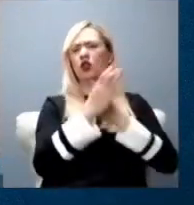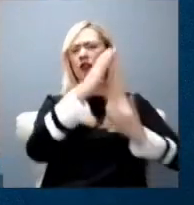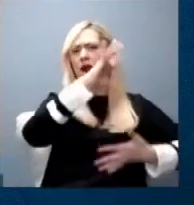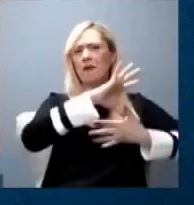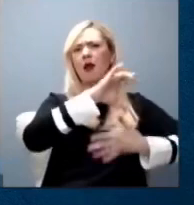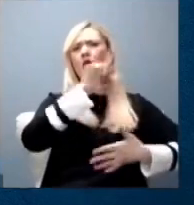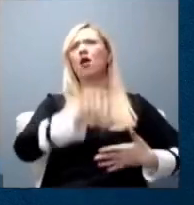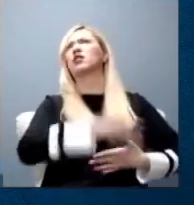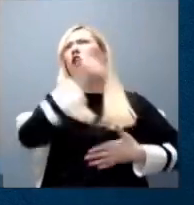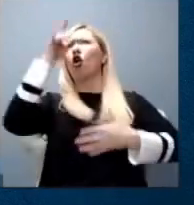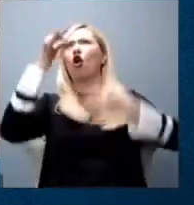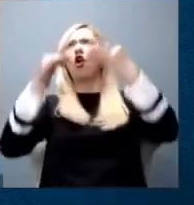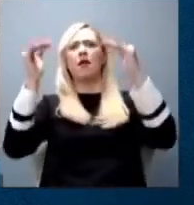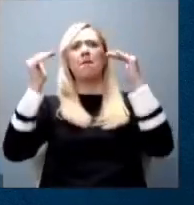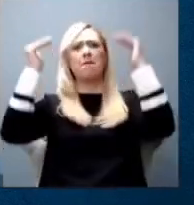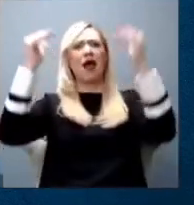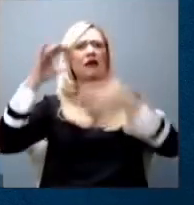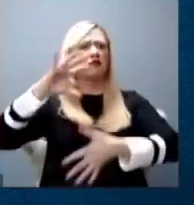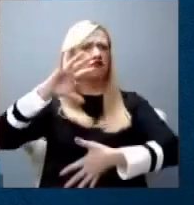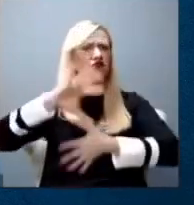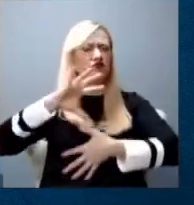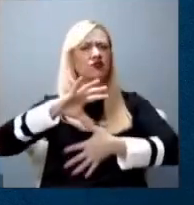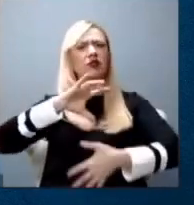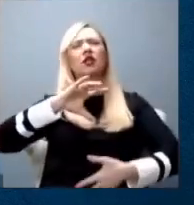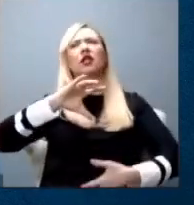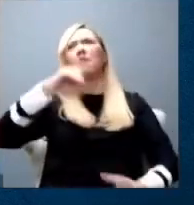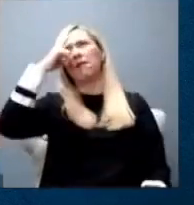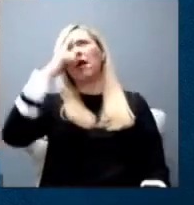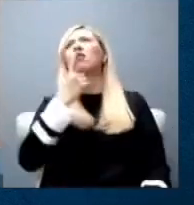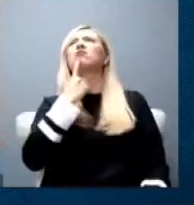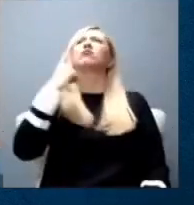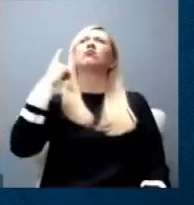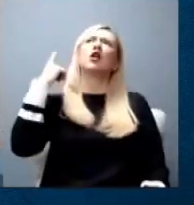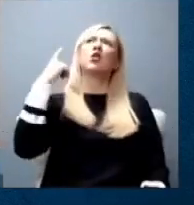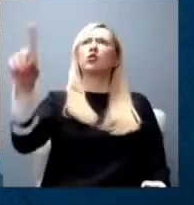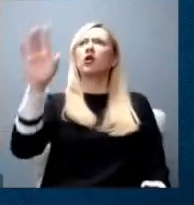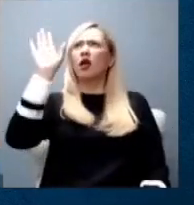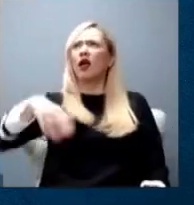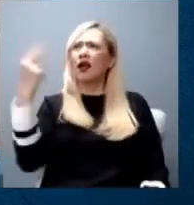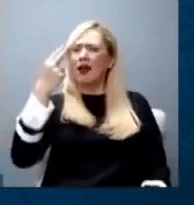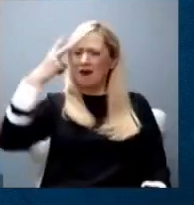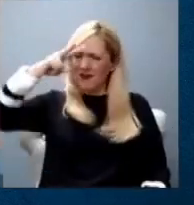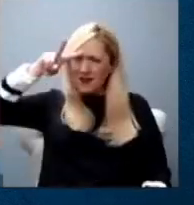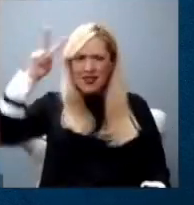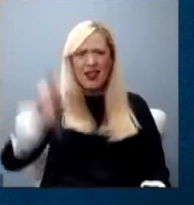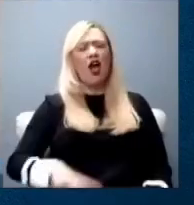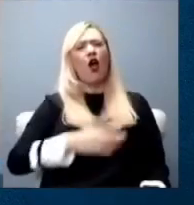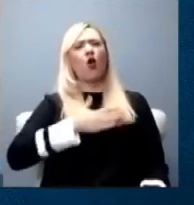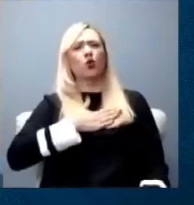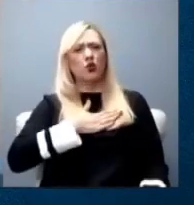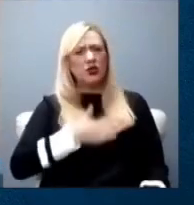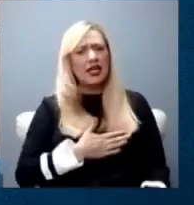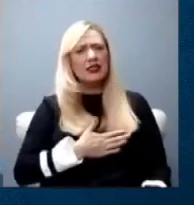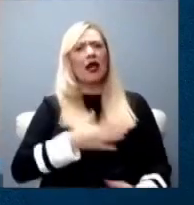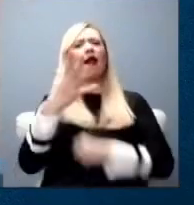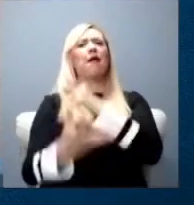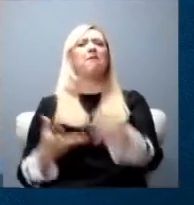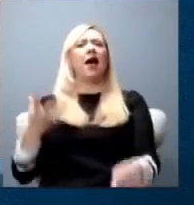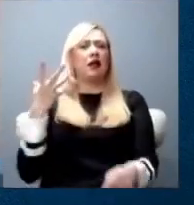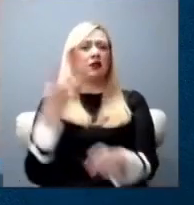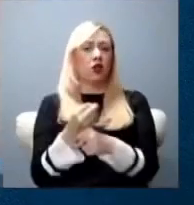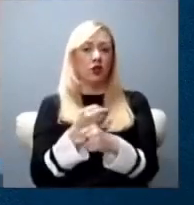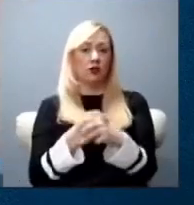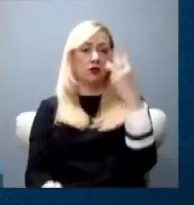Corte Interamericana, en el caso de las Américas, y podemos demandar que haya verdad, justicia y reparación, que son pilares fundamentales de